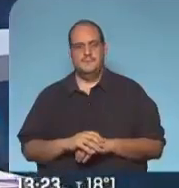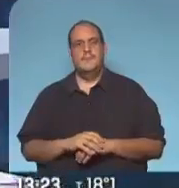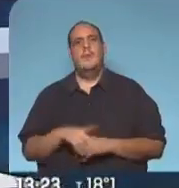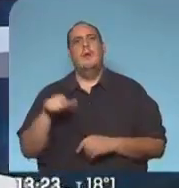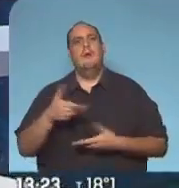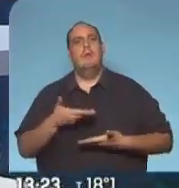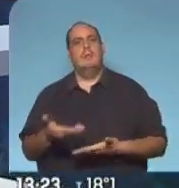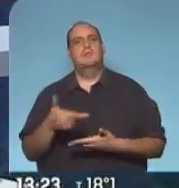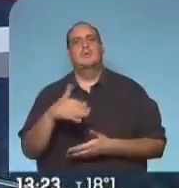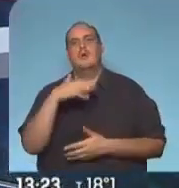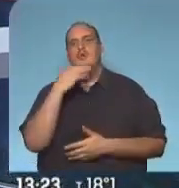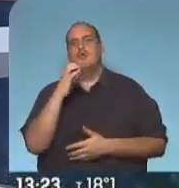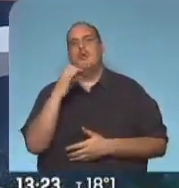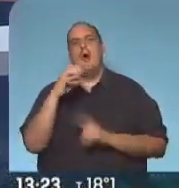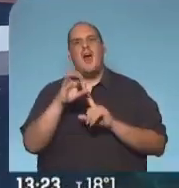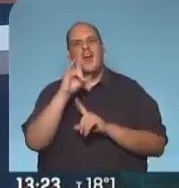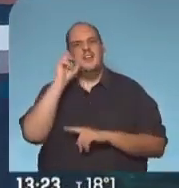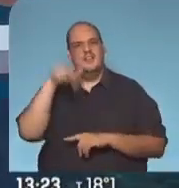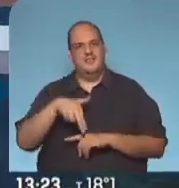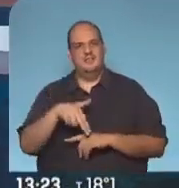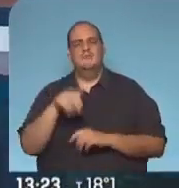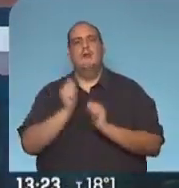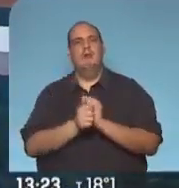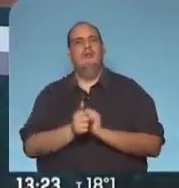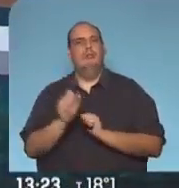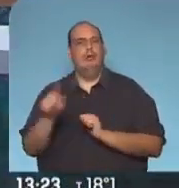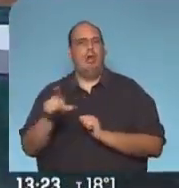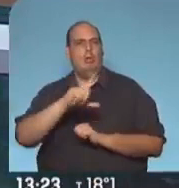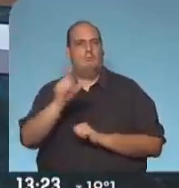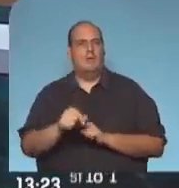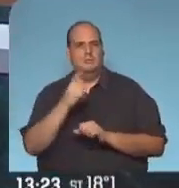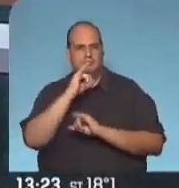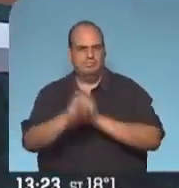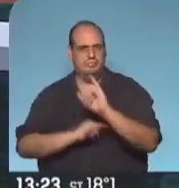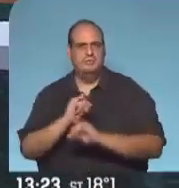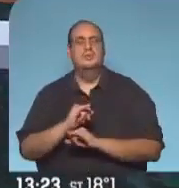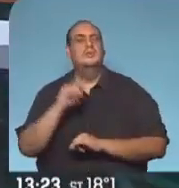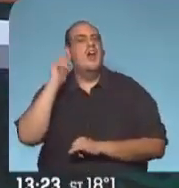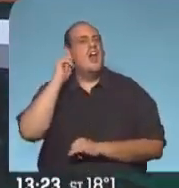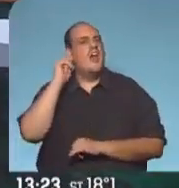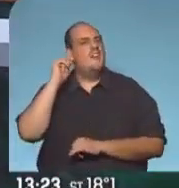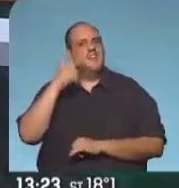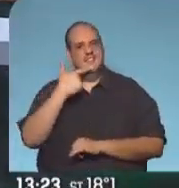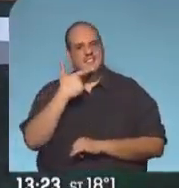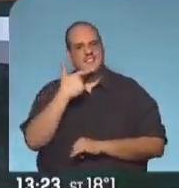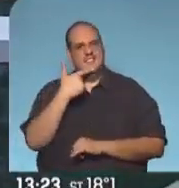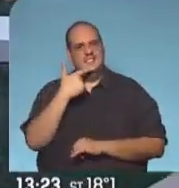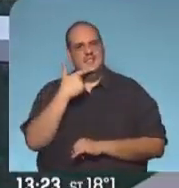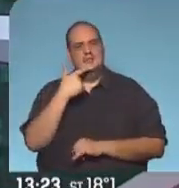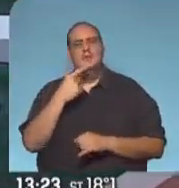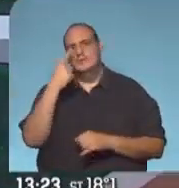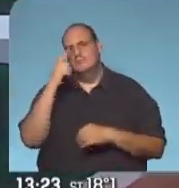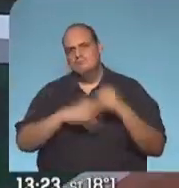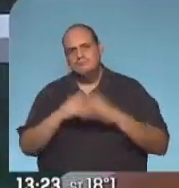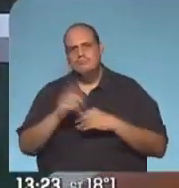Le presentamos ahora a Joaquín. Nos da un placer enorme compartir esta historia con todo el país. Joaquín tiene 17 años. Está produciendo máscaras